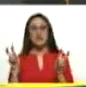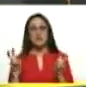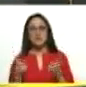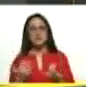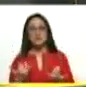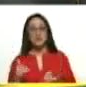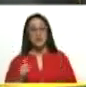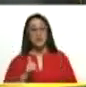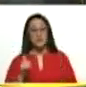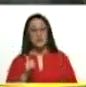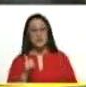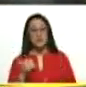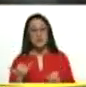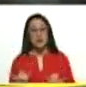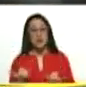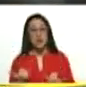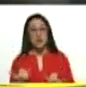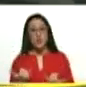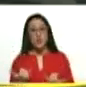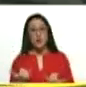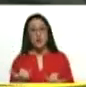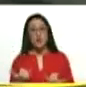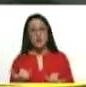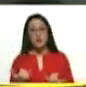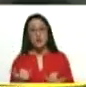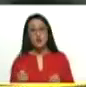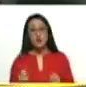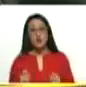Aprovechando estas oportunidades,